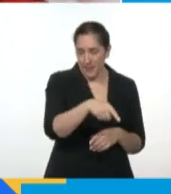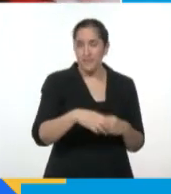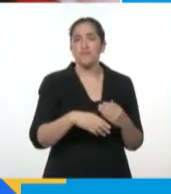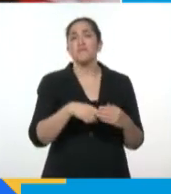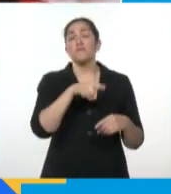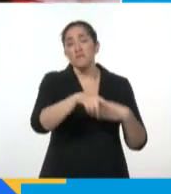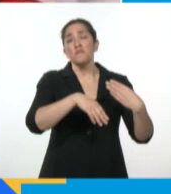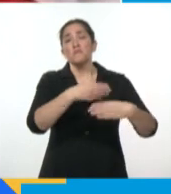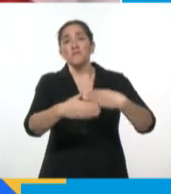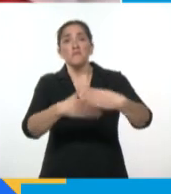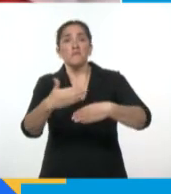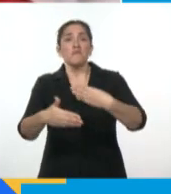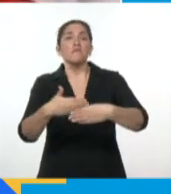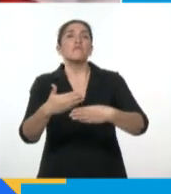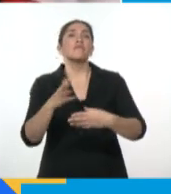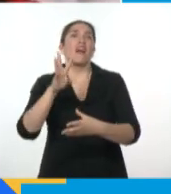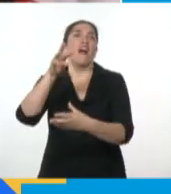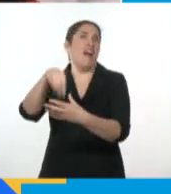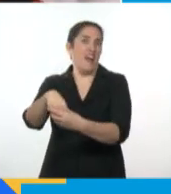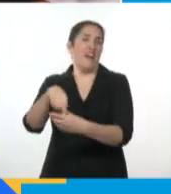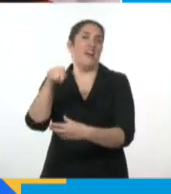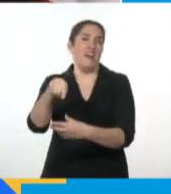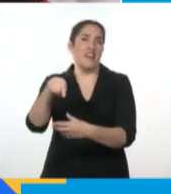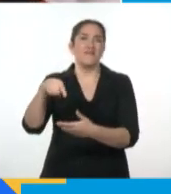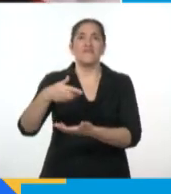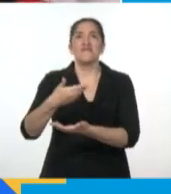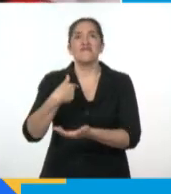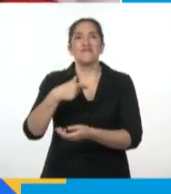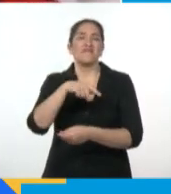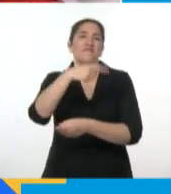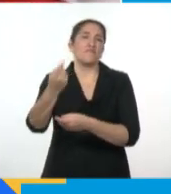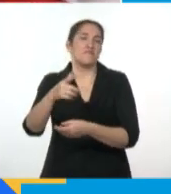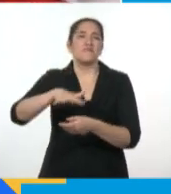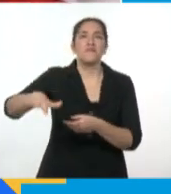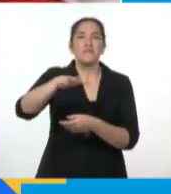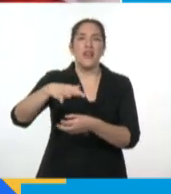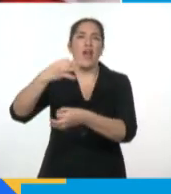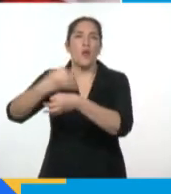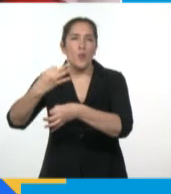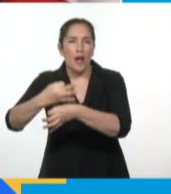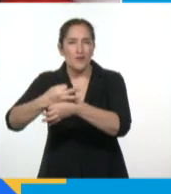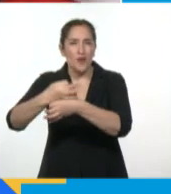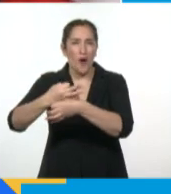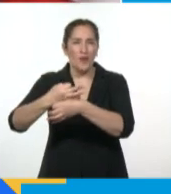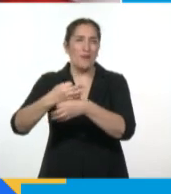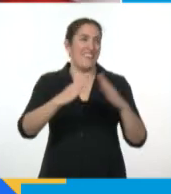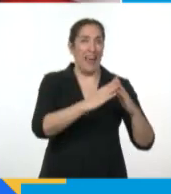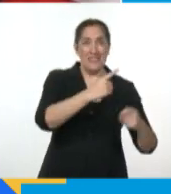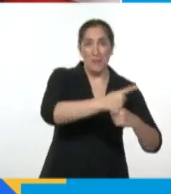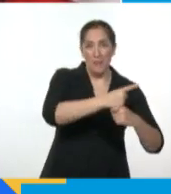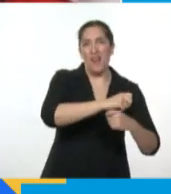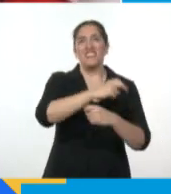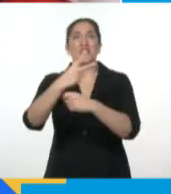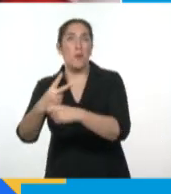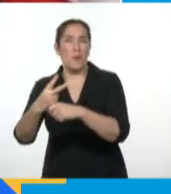progresa dentro de la socialización secundaria, es decir, todo el sistema educativo tiene